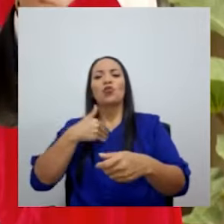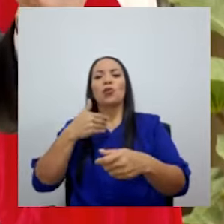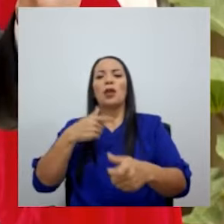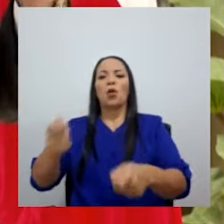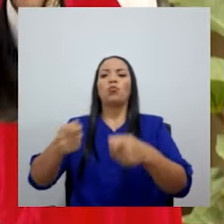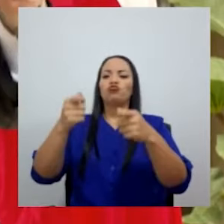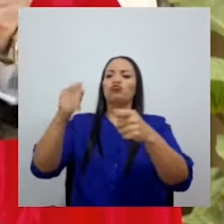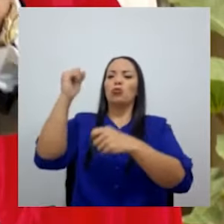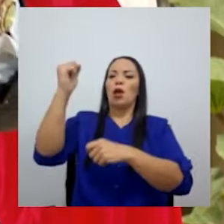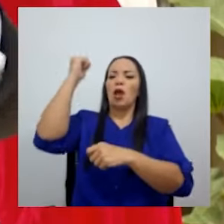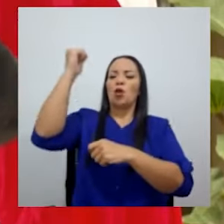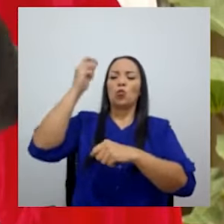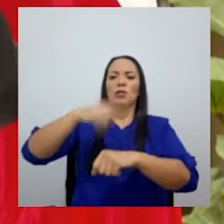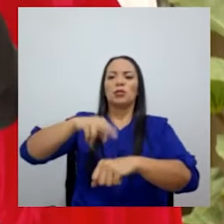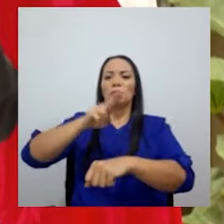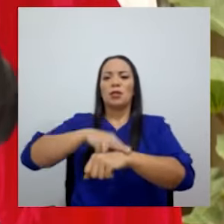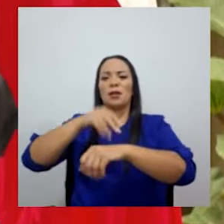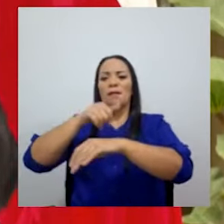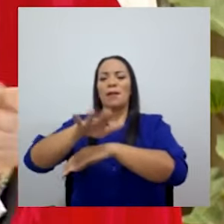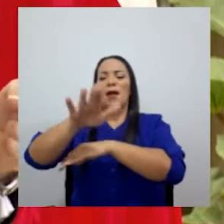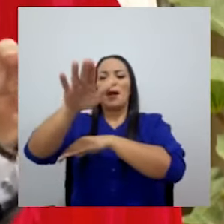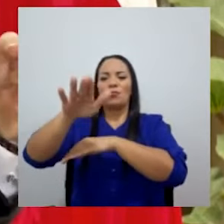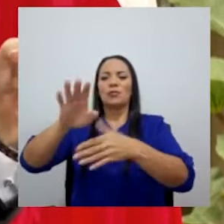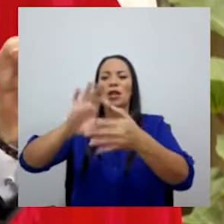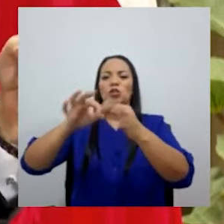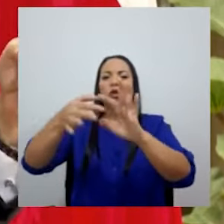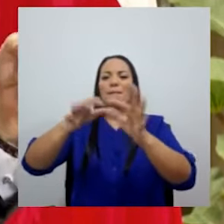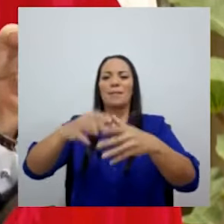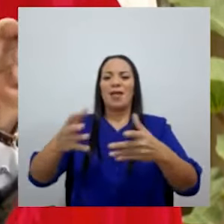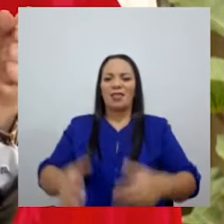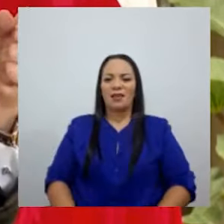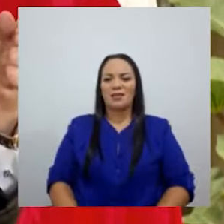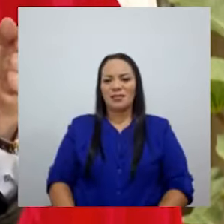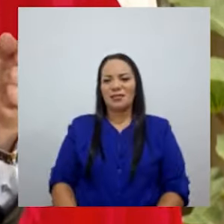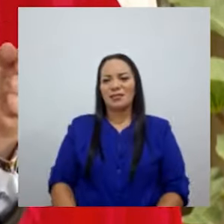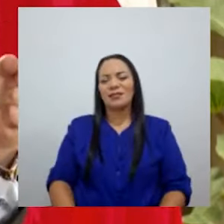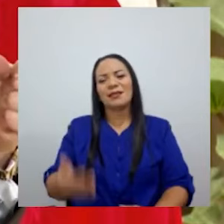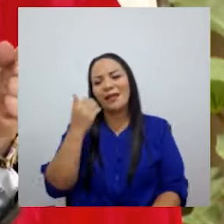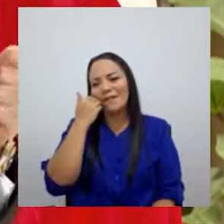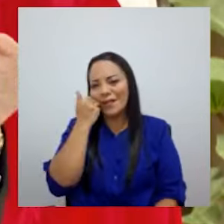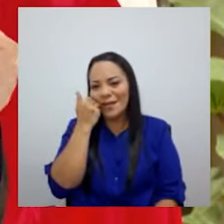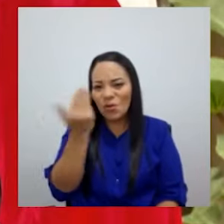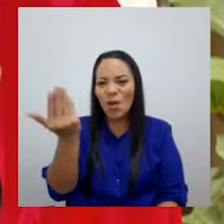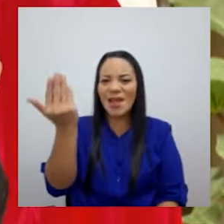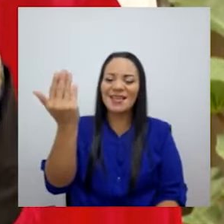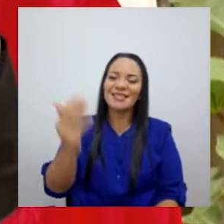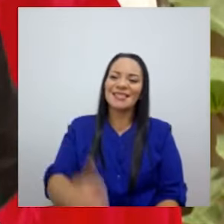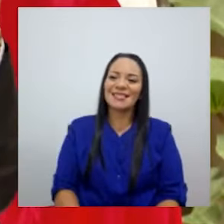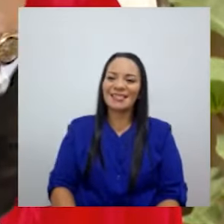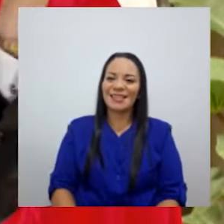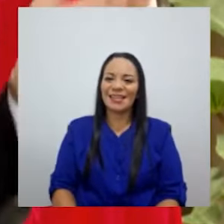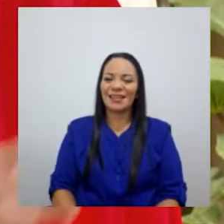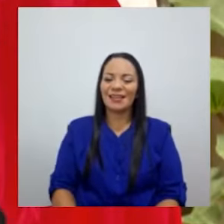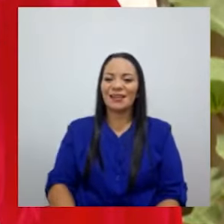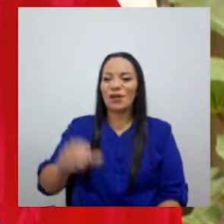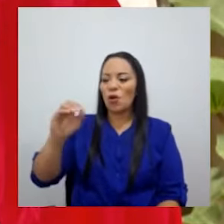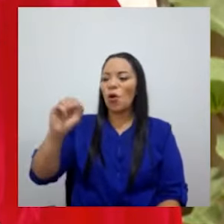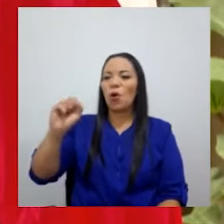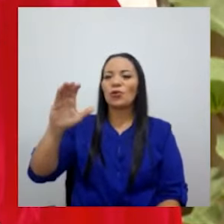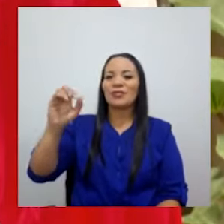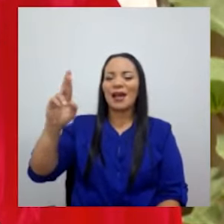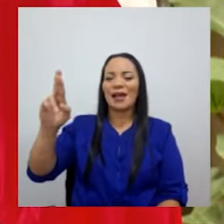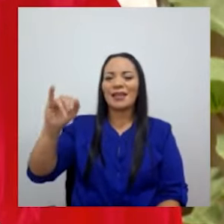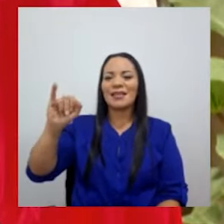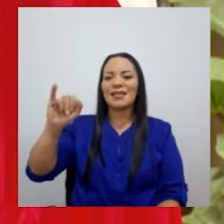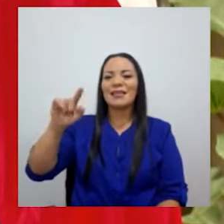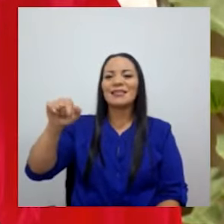al superhéroe nacional que vamos a mandar las Olimpiadas. ¡Qué vergüenza! Don Oscar Izquierda, esto